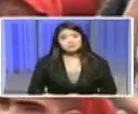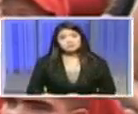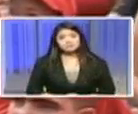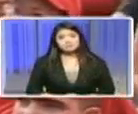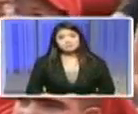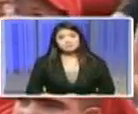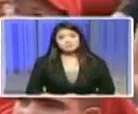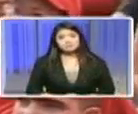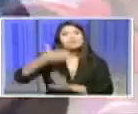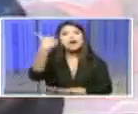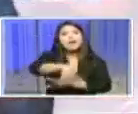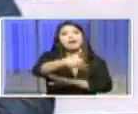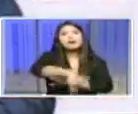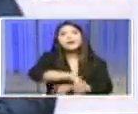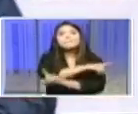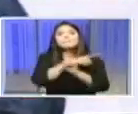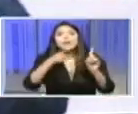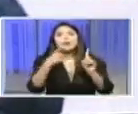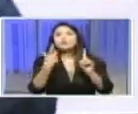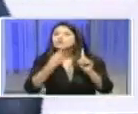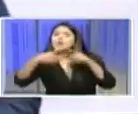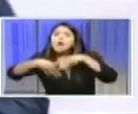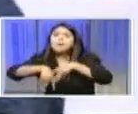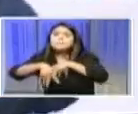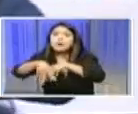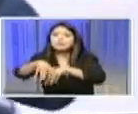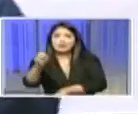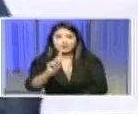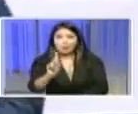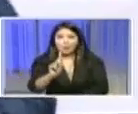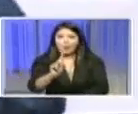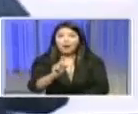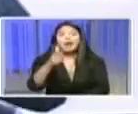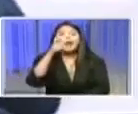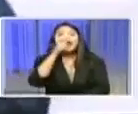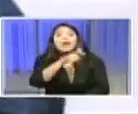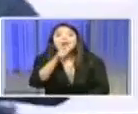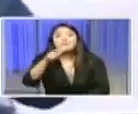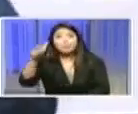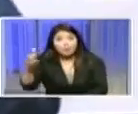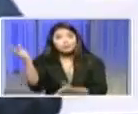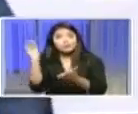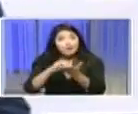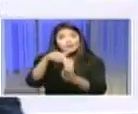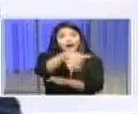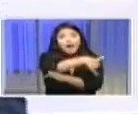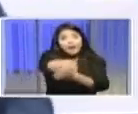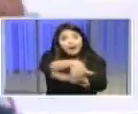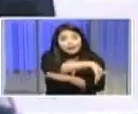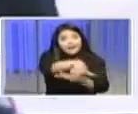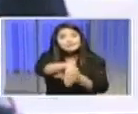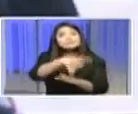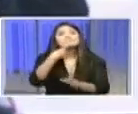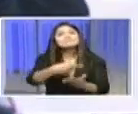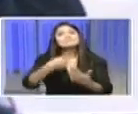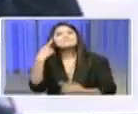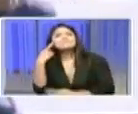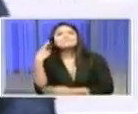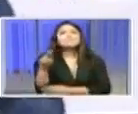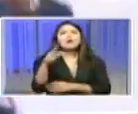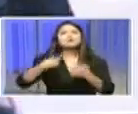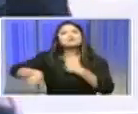ese día, ¿sí? No solo a marchar, ese día nuestro pueblo volvería a las calles a decretar una